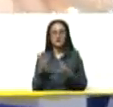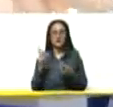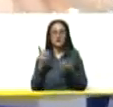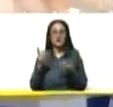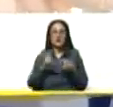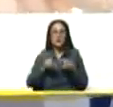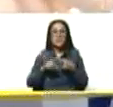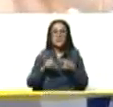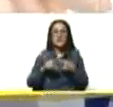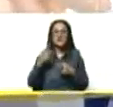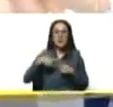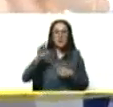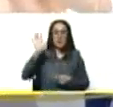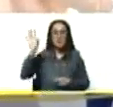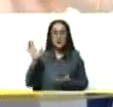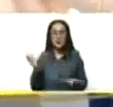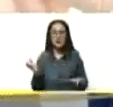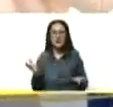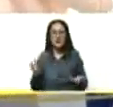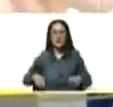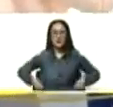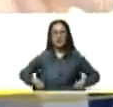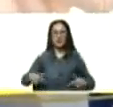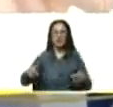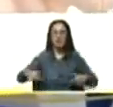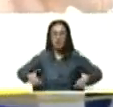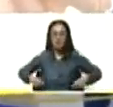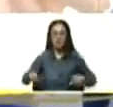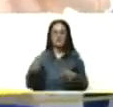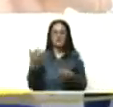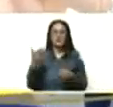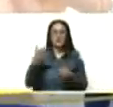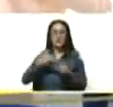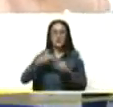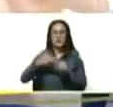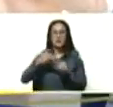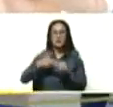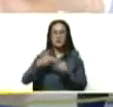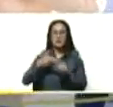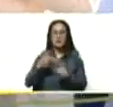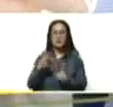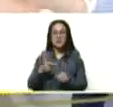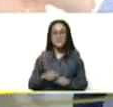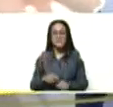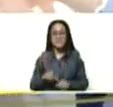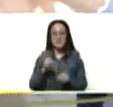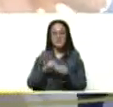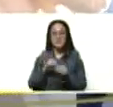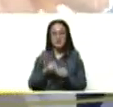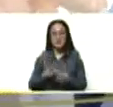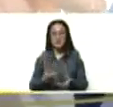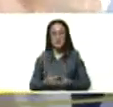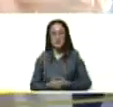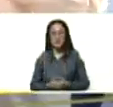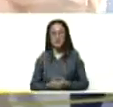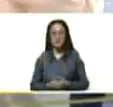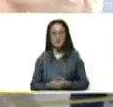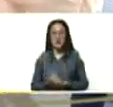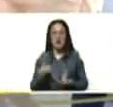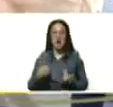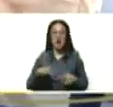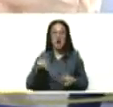país. Y bueno, la botarata del rentismo petrolero, la botarata de los petrodólares. Ahora estamos pariendo